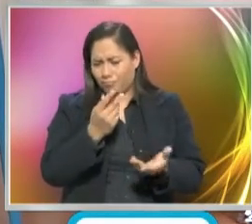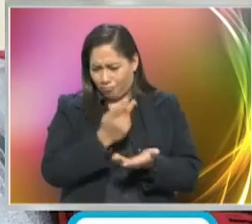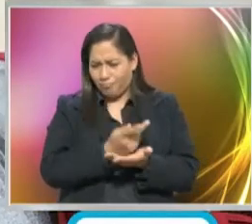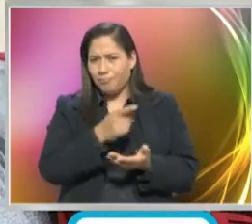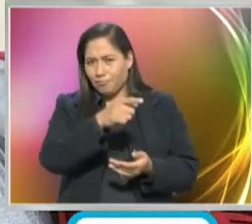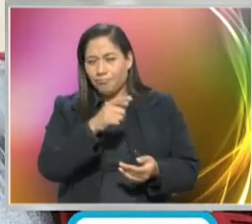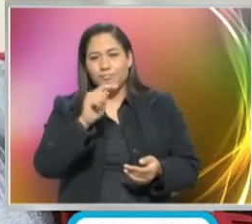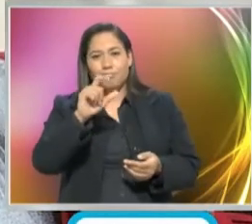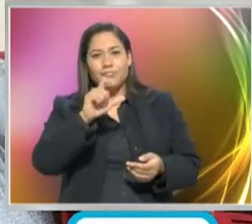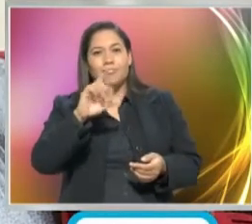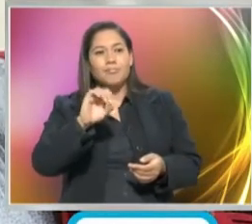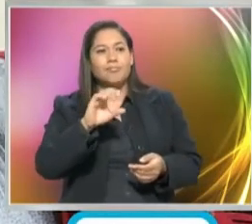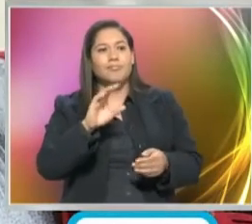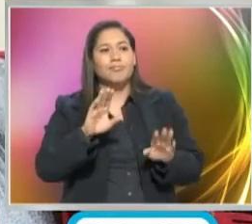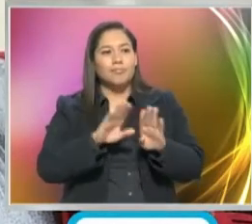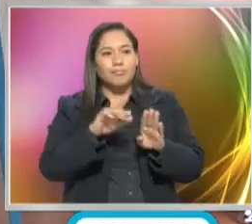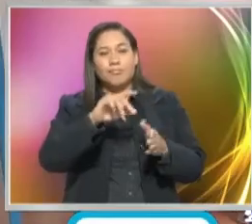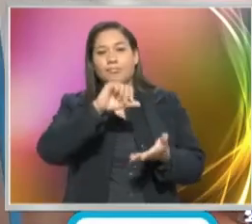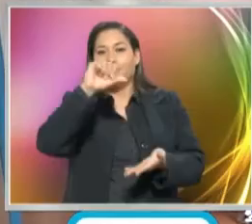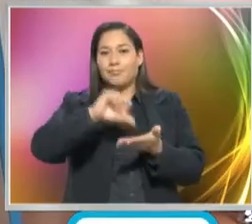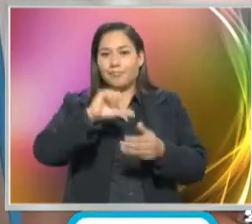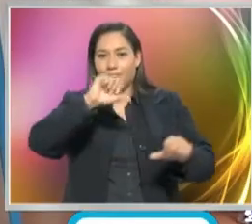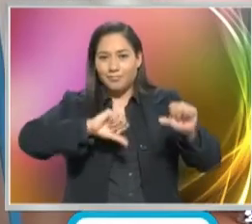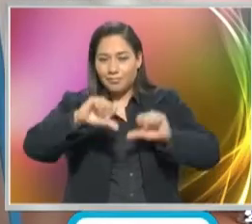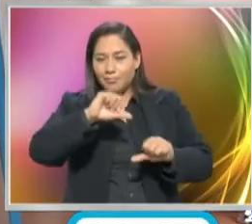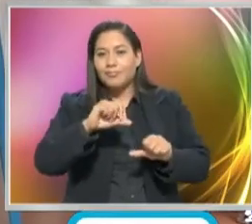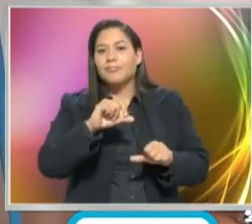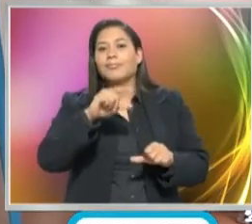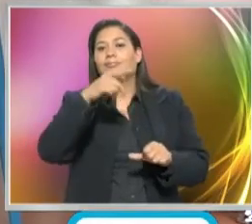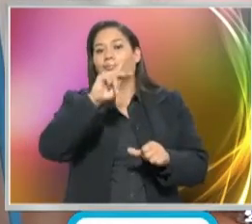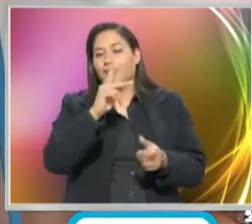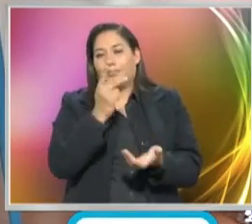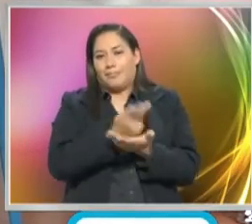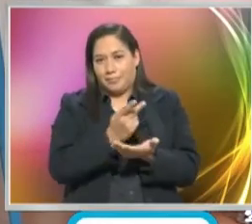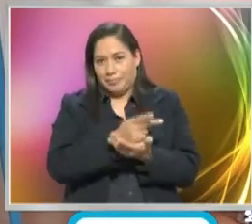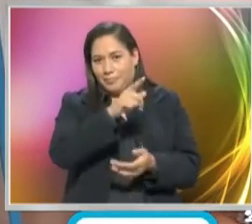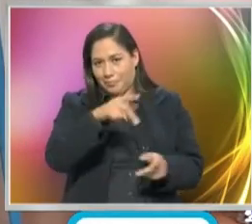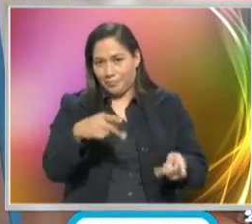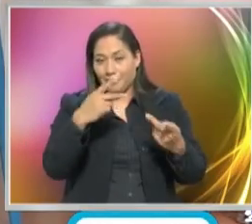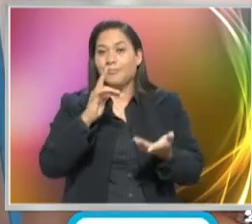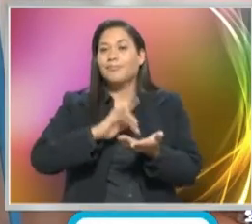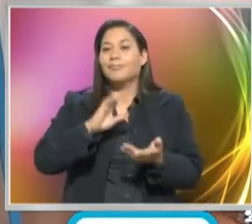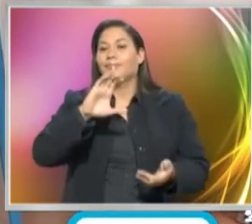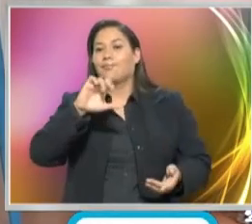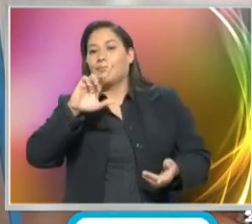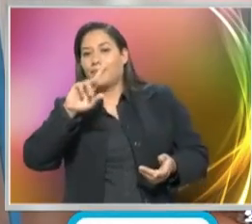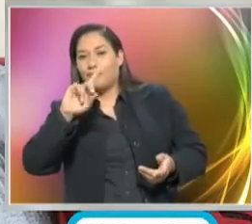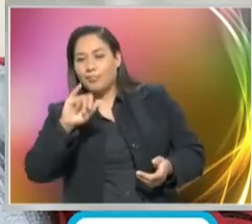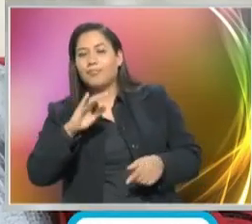en relación Es como nuestra a... central de abasto de la plata. Qué bien. Exactamente, Gracias, exactamente.